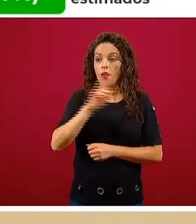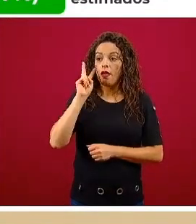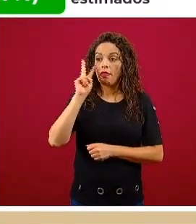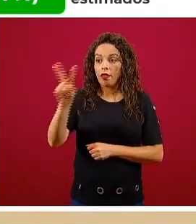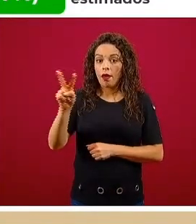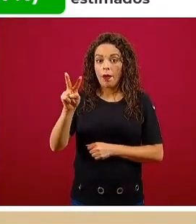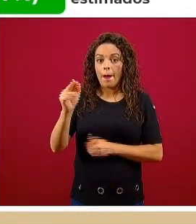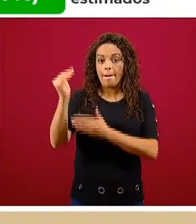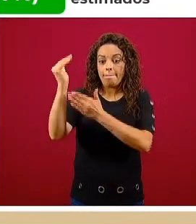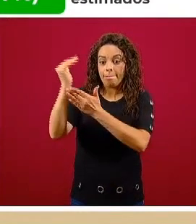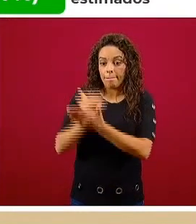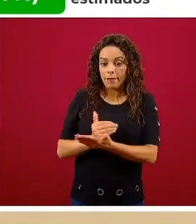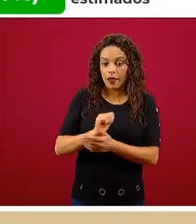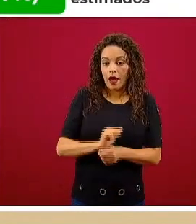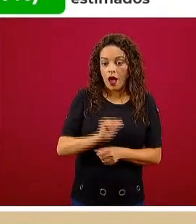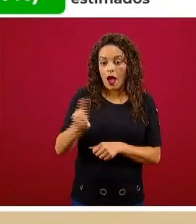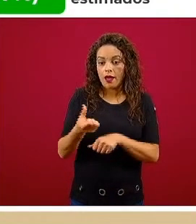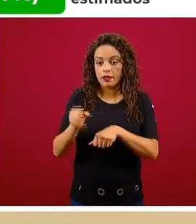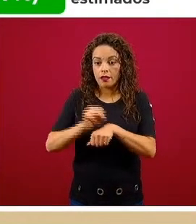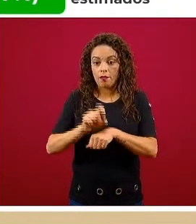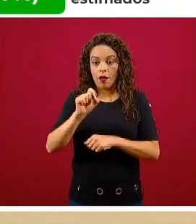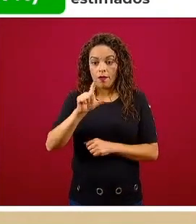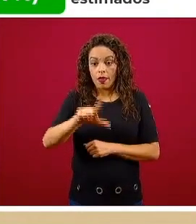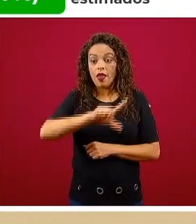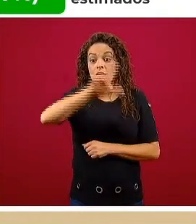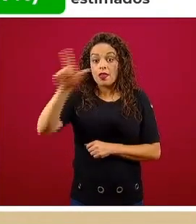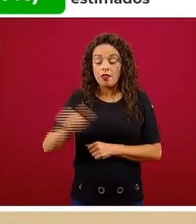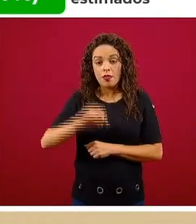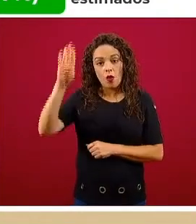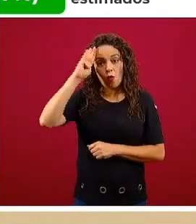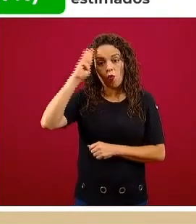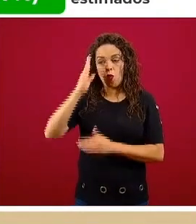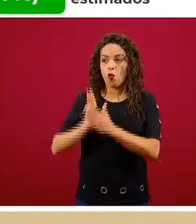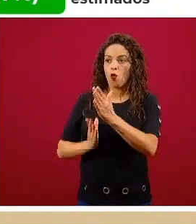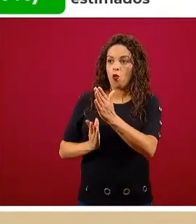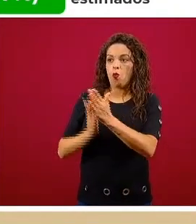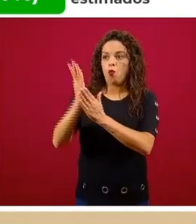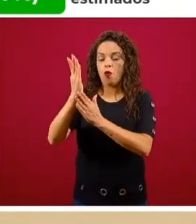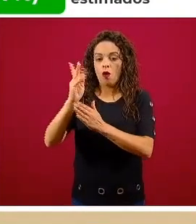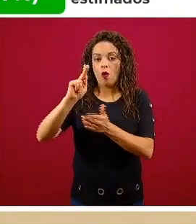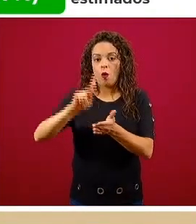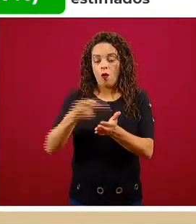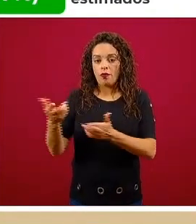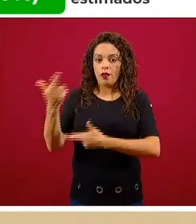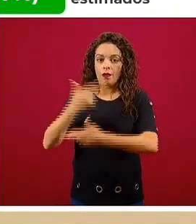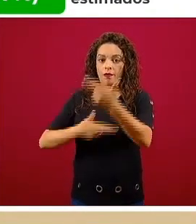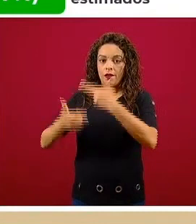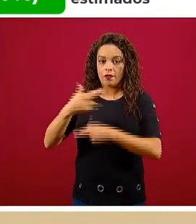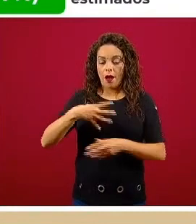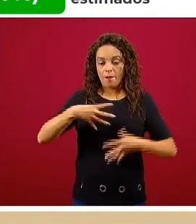hasta la semana 27, pero entonces luego viene un segundo repunte de la transmisión, de la cantidad de casos en la